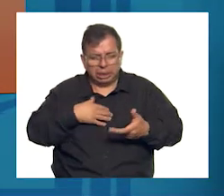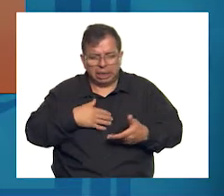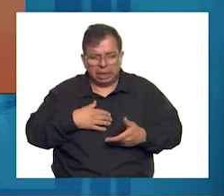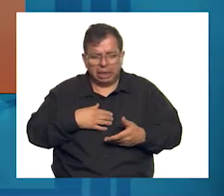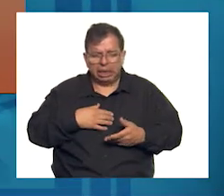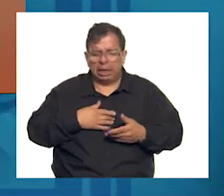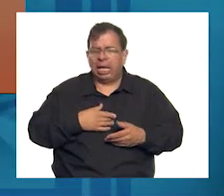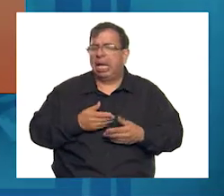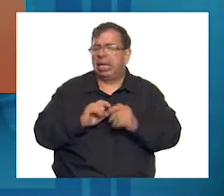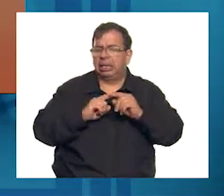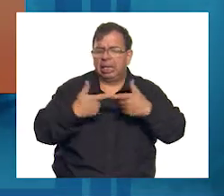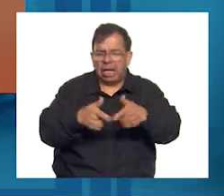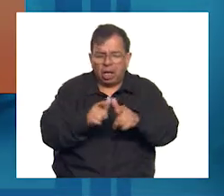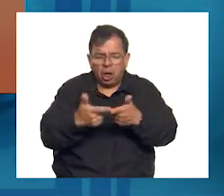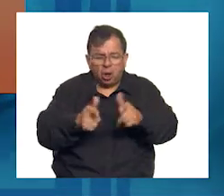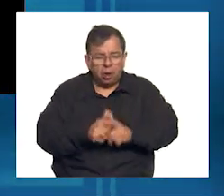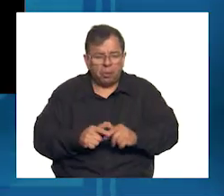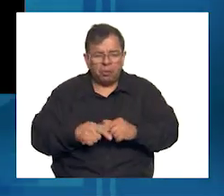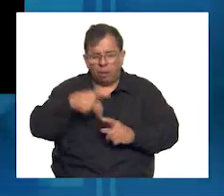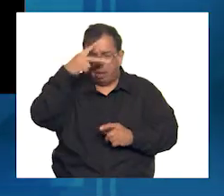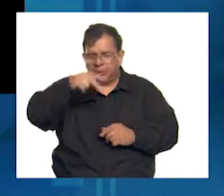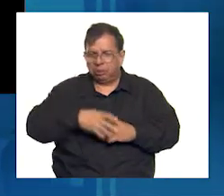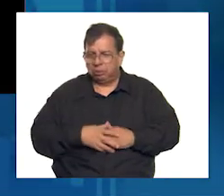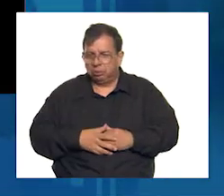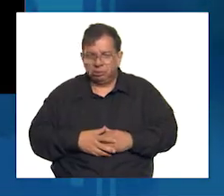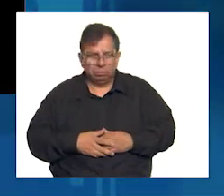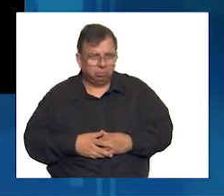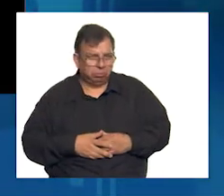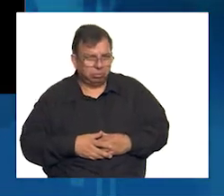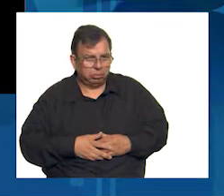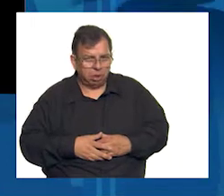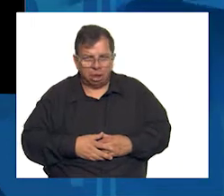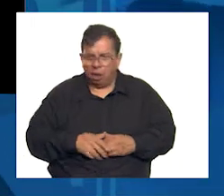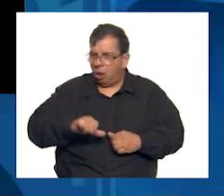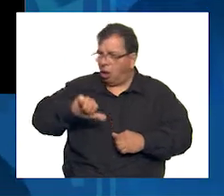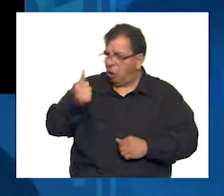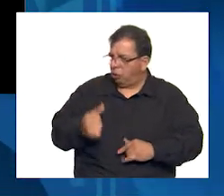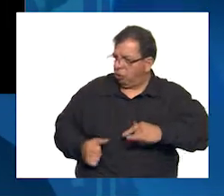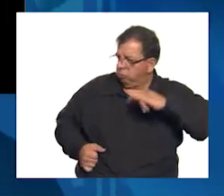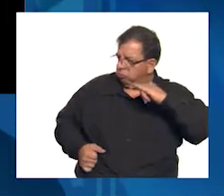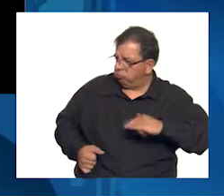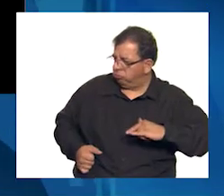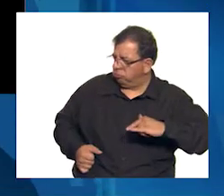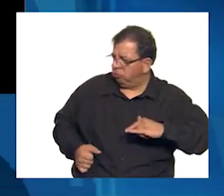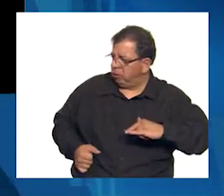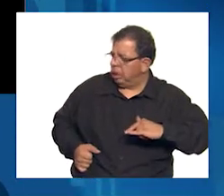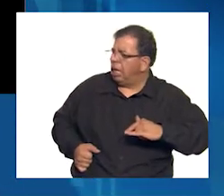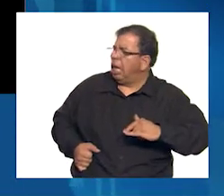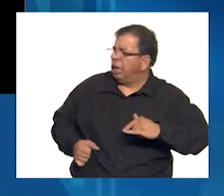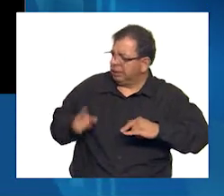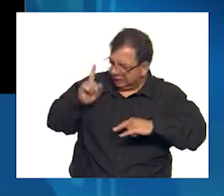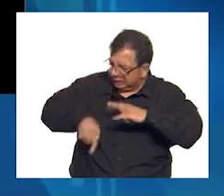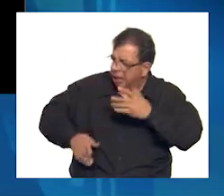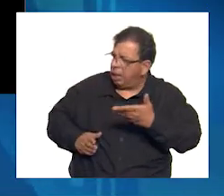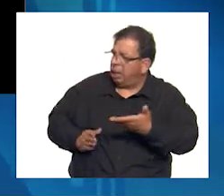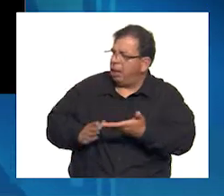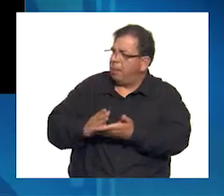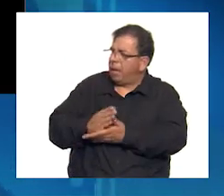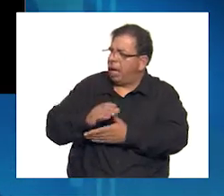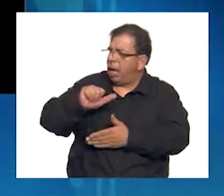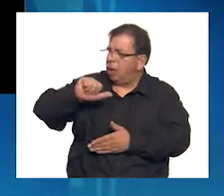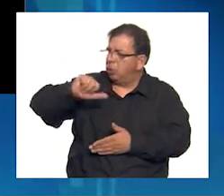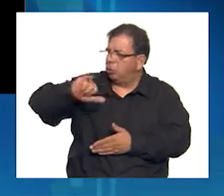Real Audiencia de México». Mientras tanto, desde la otra respondieron: «Paso a don